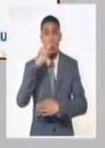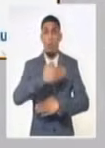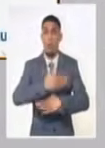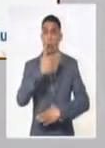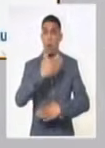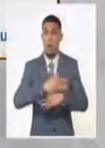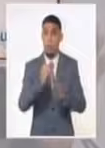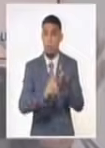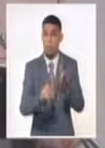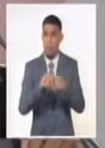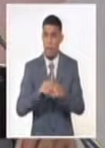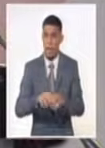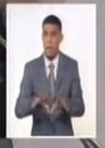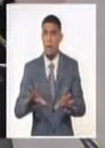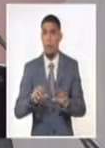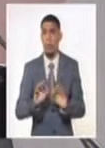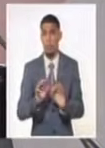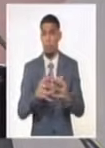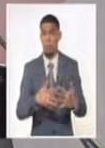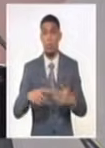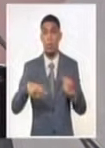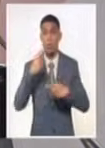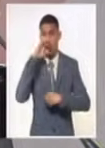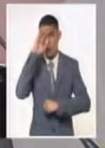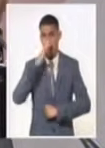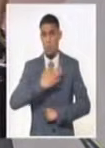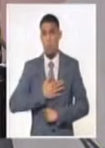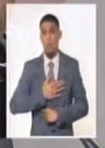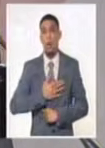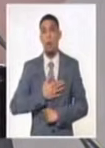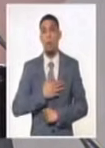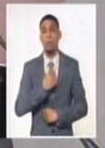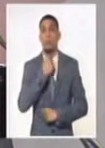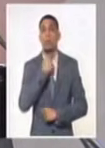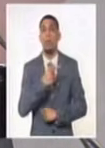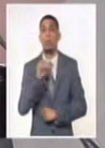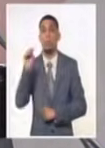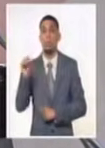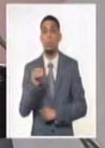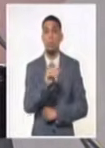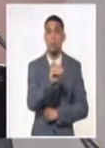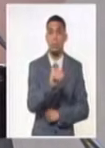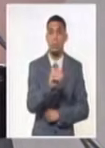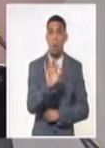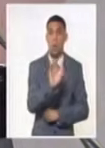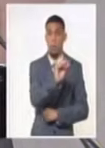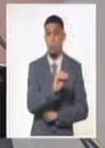claro. Cada cosa, mover un pasajero en Cuba hoy